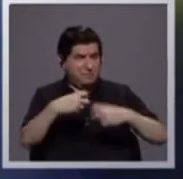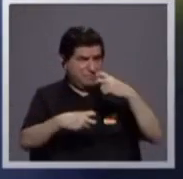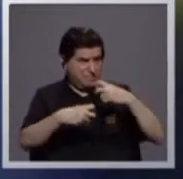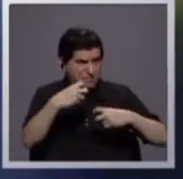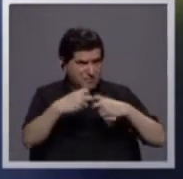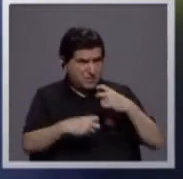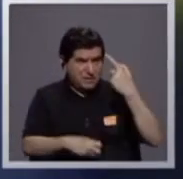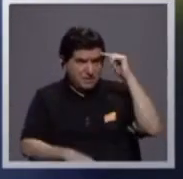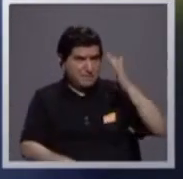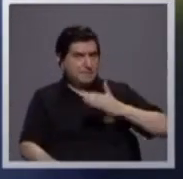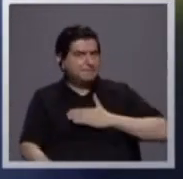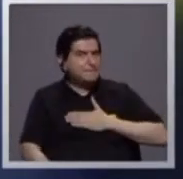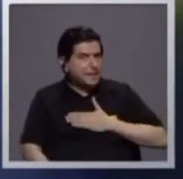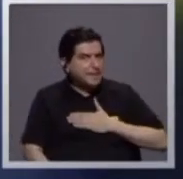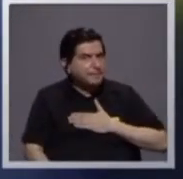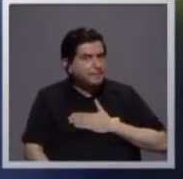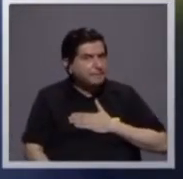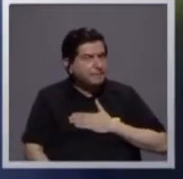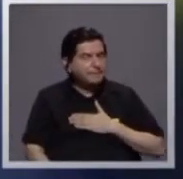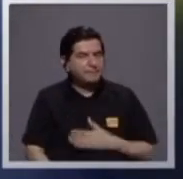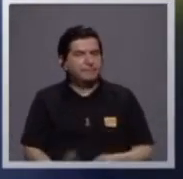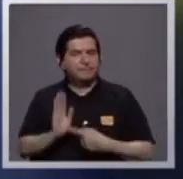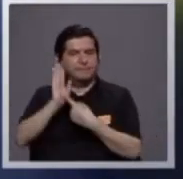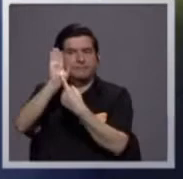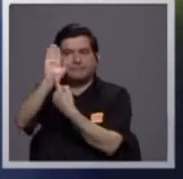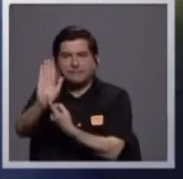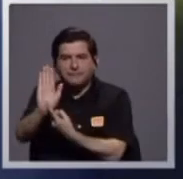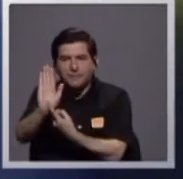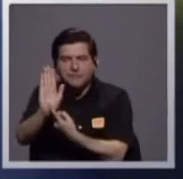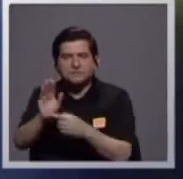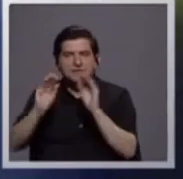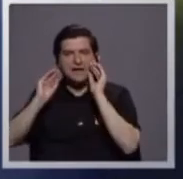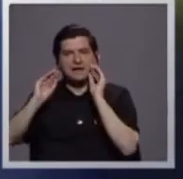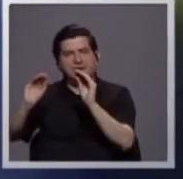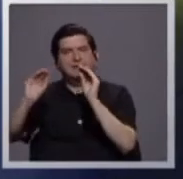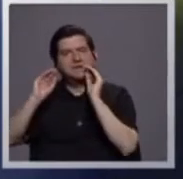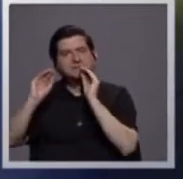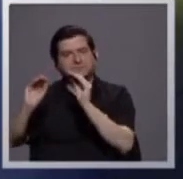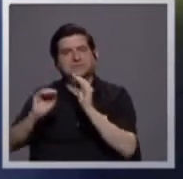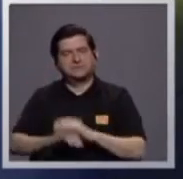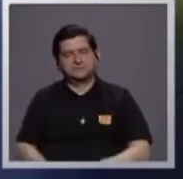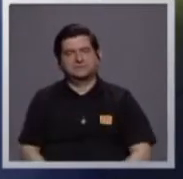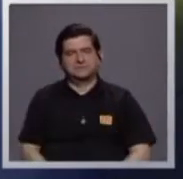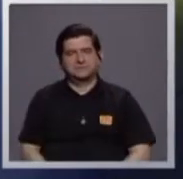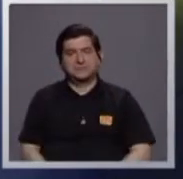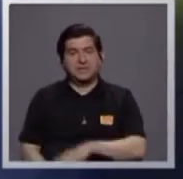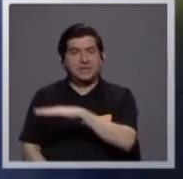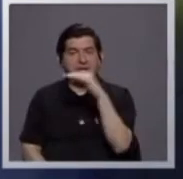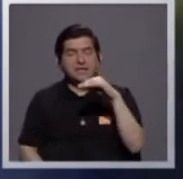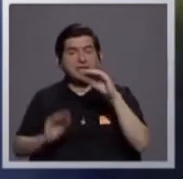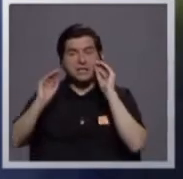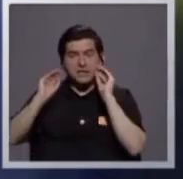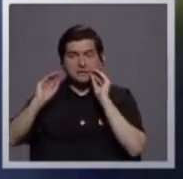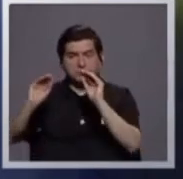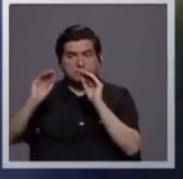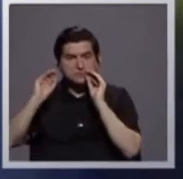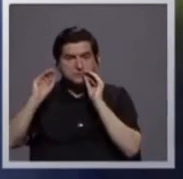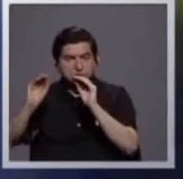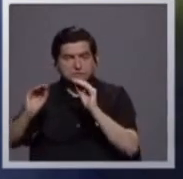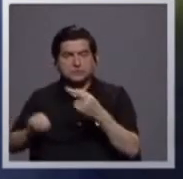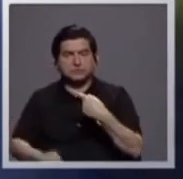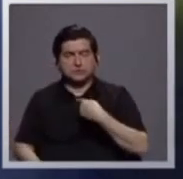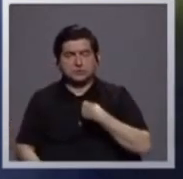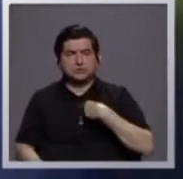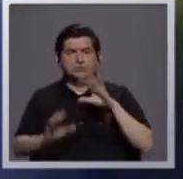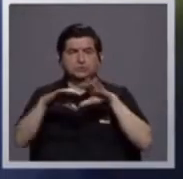por lo menos para mí, es reflejar eso en la docencia. Y en la docencia yo